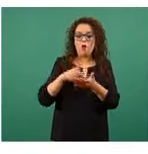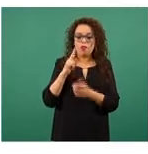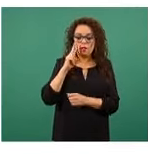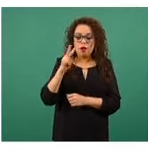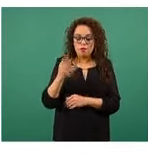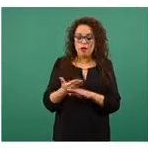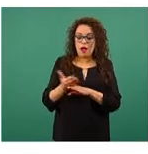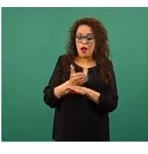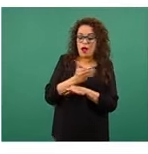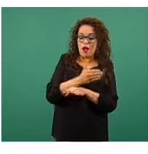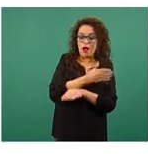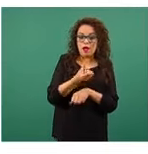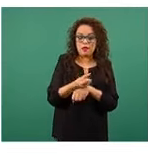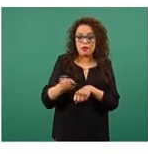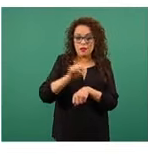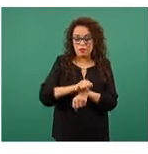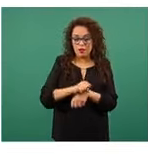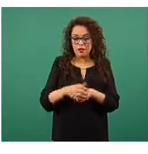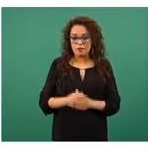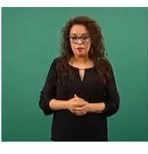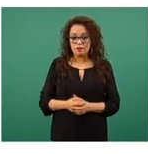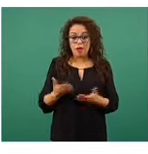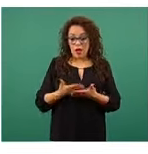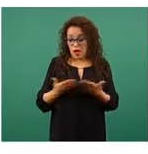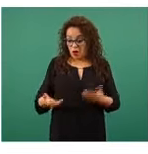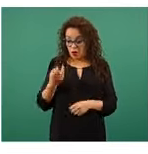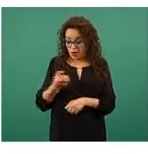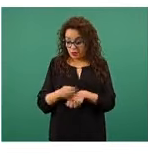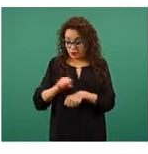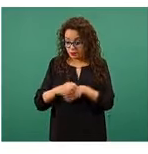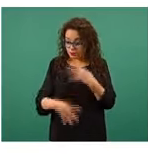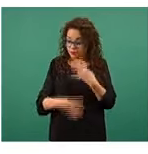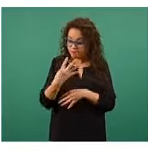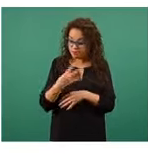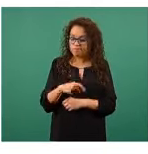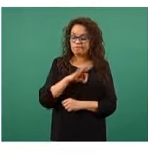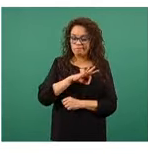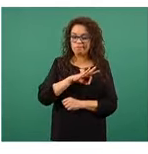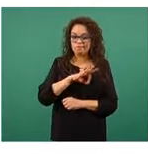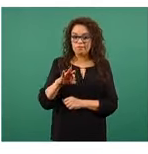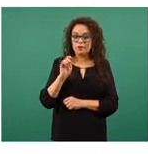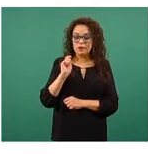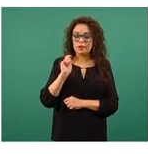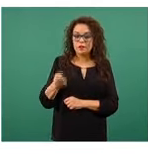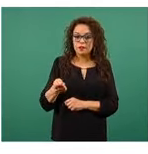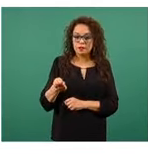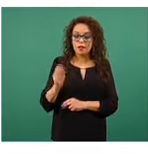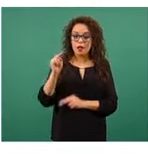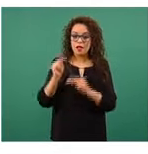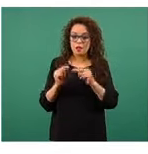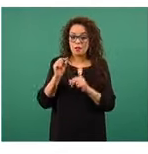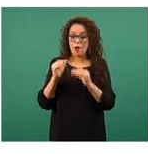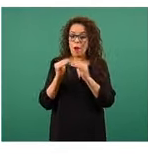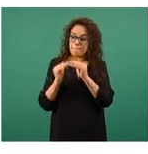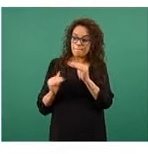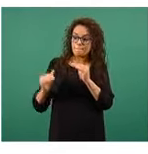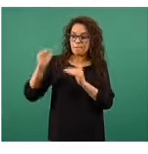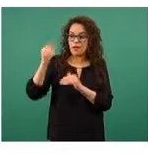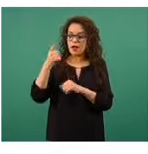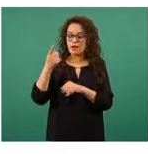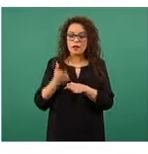observado en semanas previas, y de seguro esa semana 14 pues podrá inclusive terminar en niveles superiores a lo que se